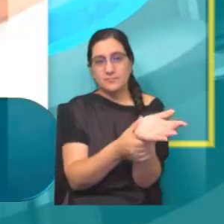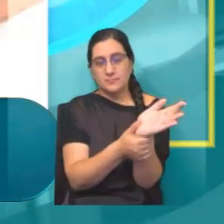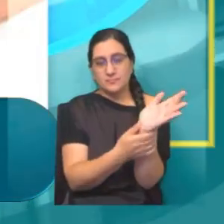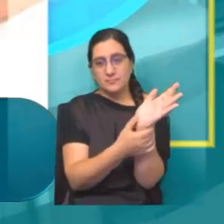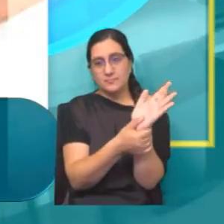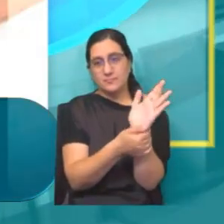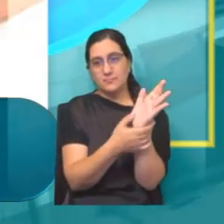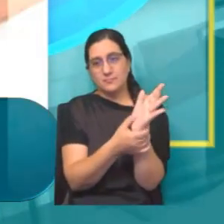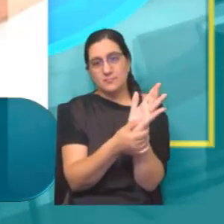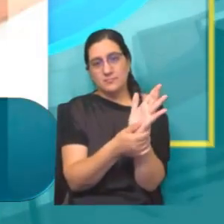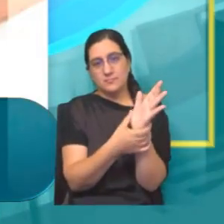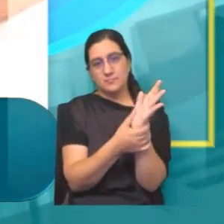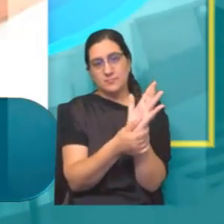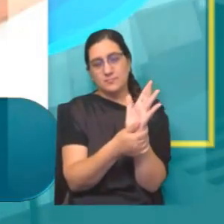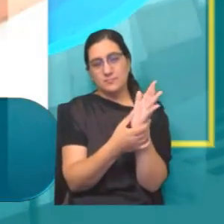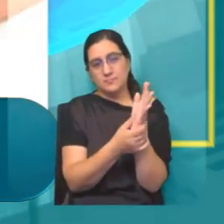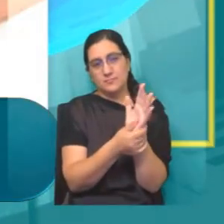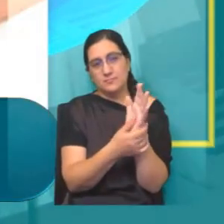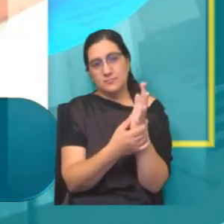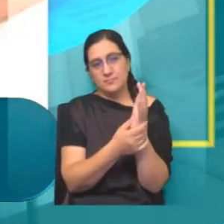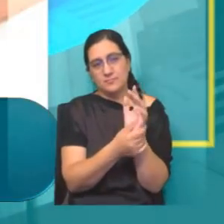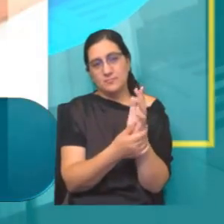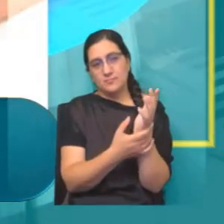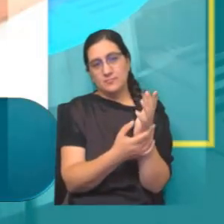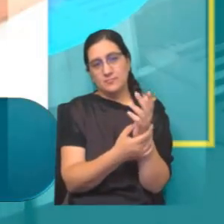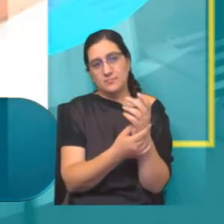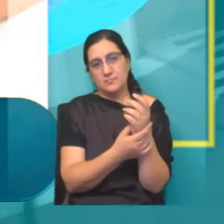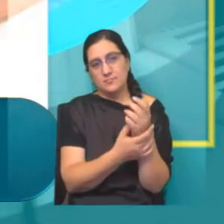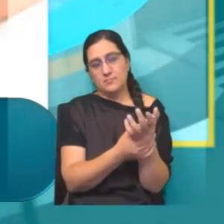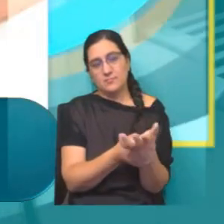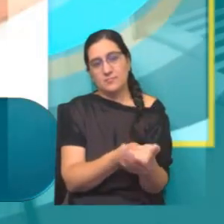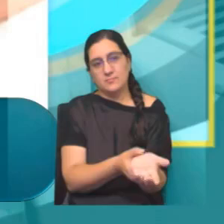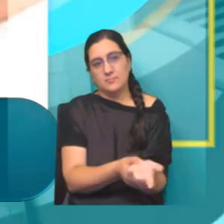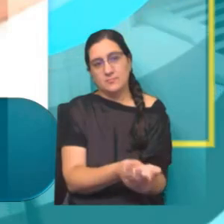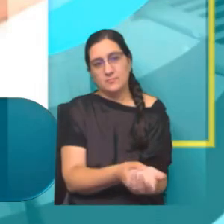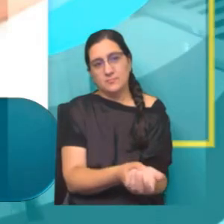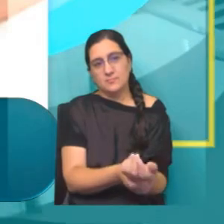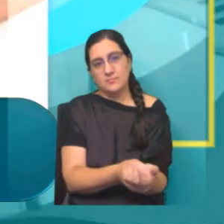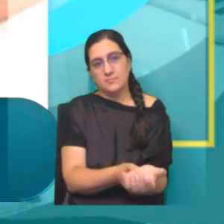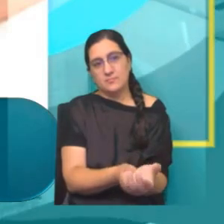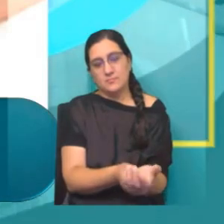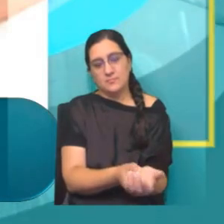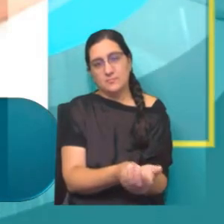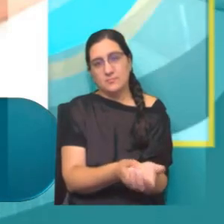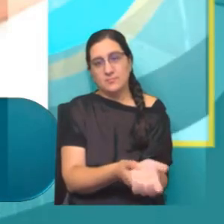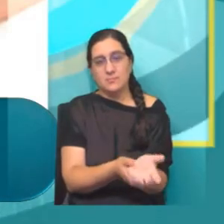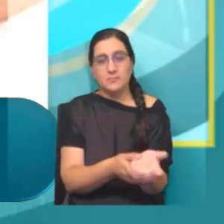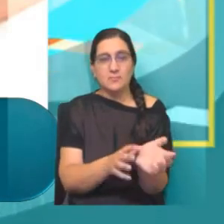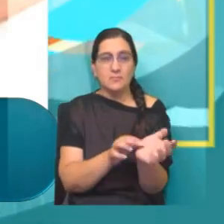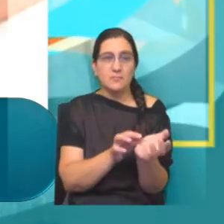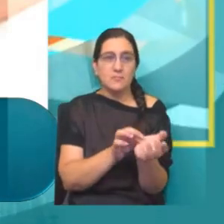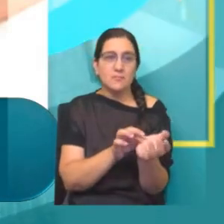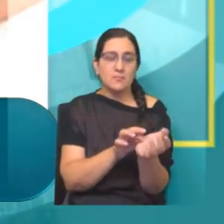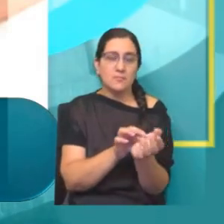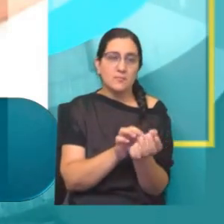los flexores, deja la mano bien flojita, hacemos esto. ¿Sí? Y la persona está... ¿Está mal eso? No, está